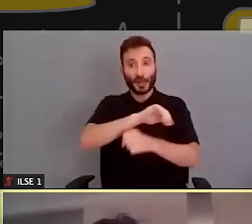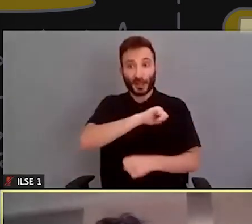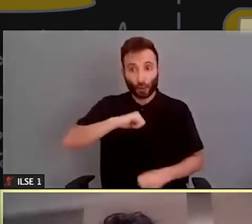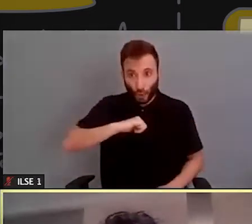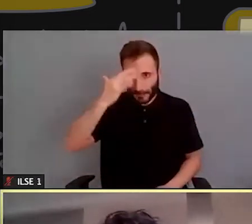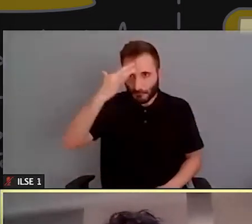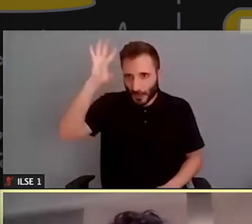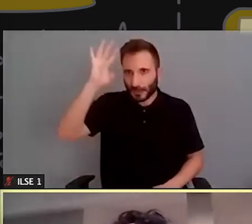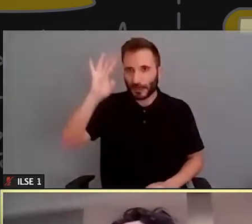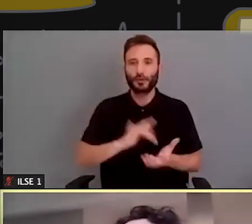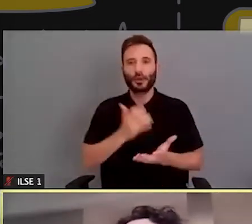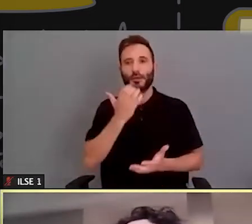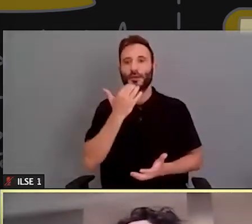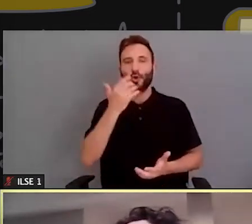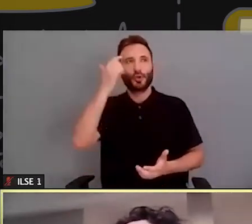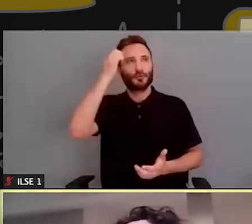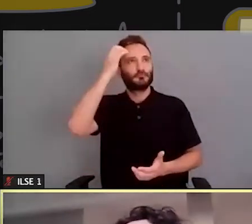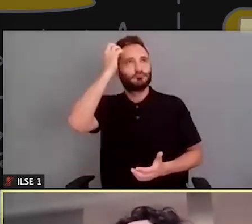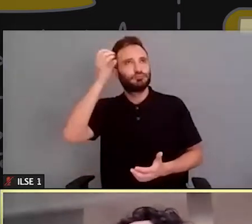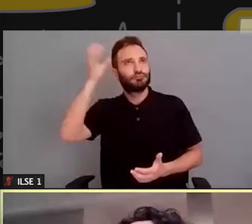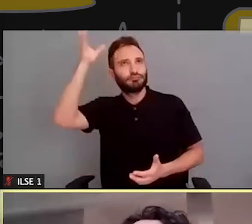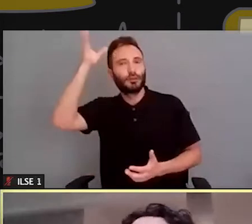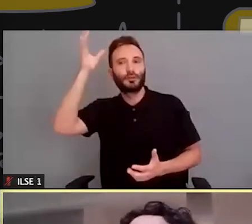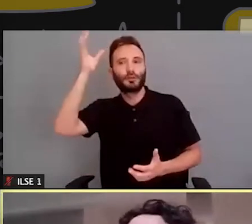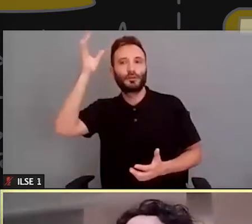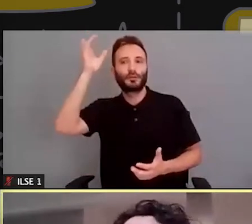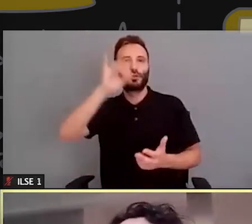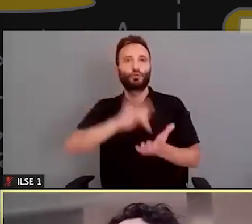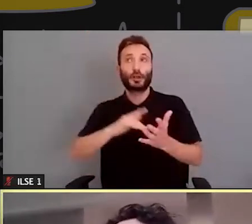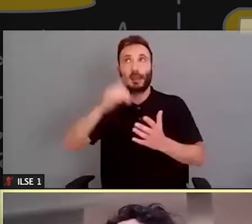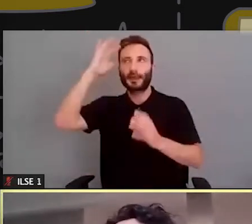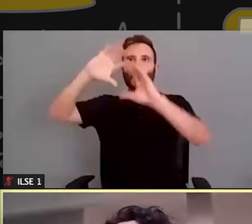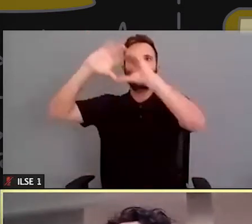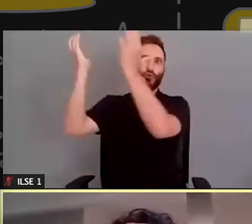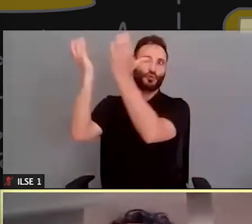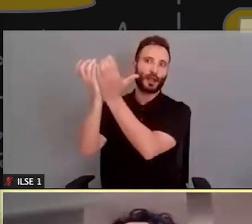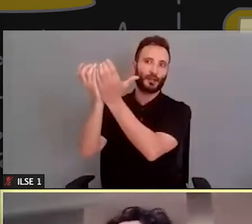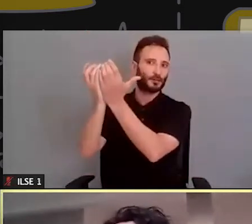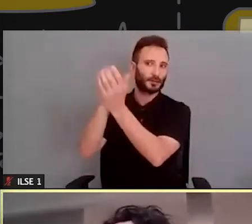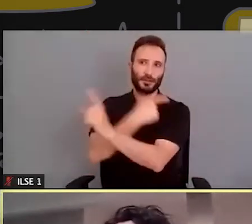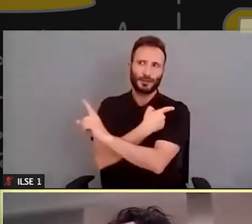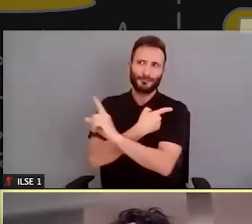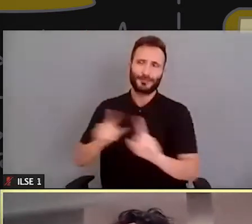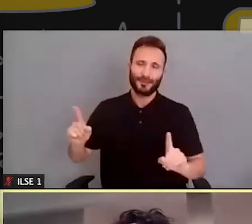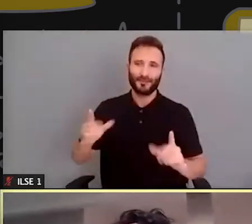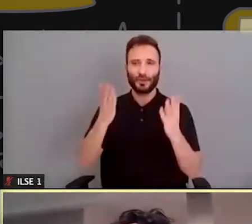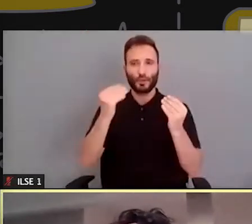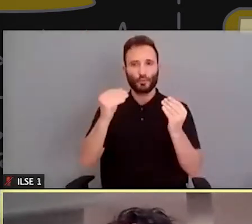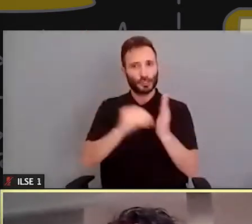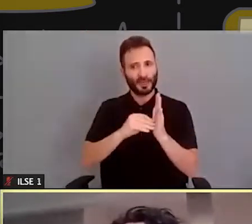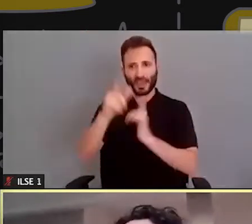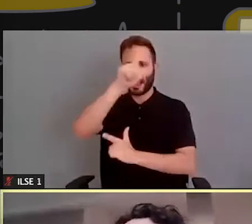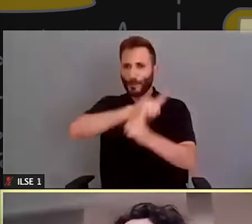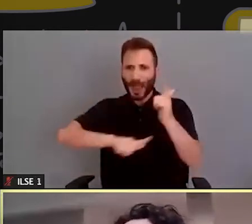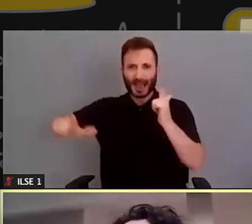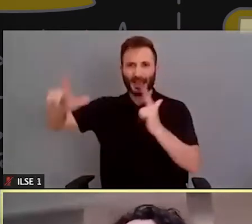pues pongámonos en la mente ya del nivel internacional y nivel global, porque muchos de los viajes efectivamente tienen